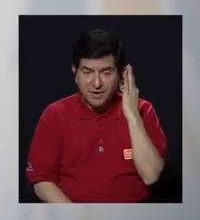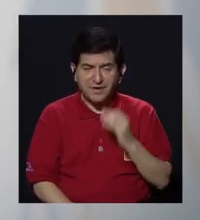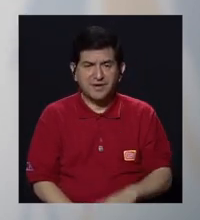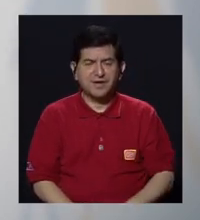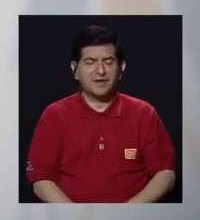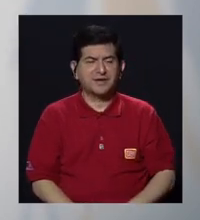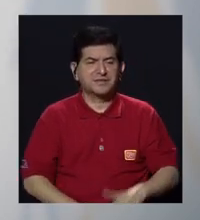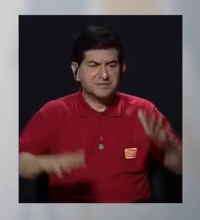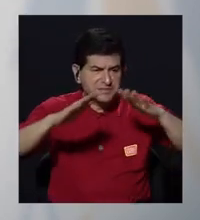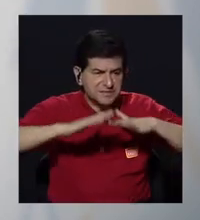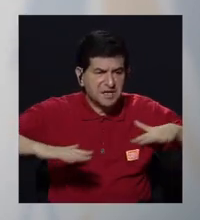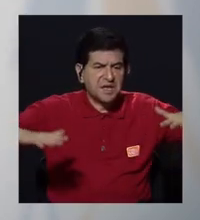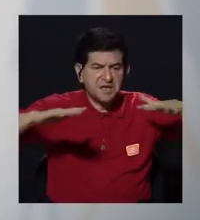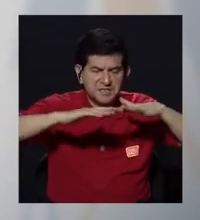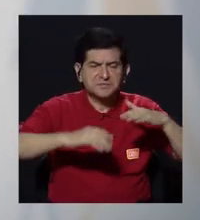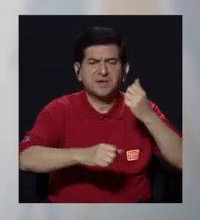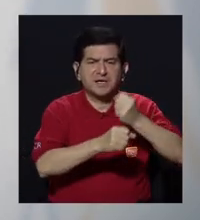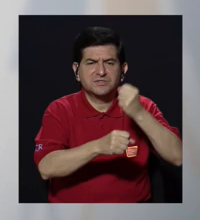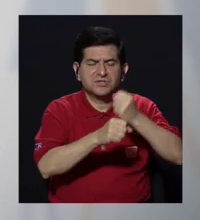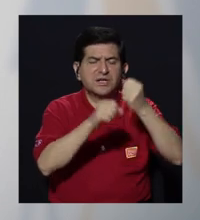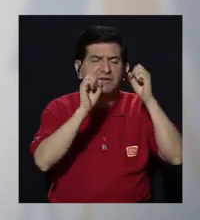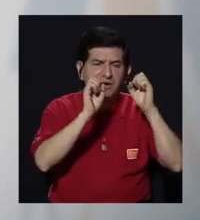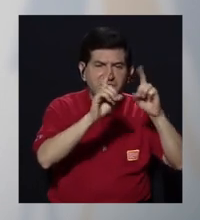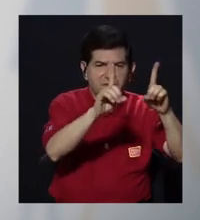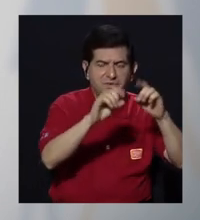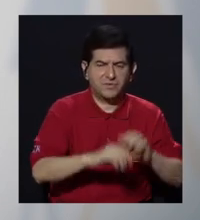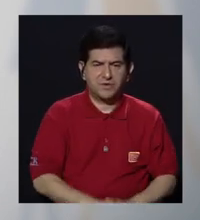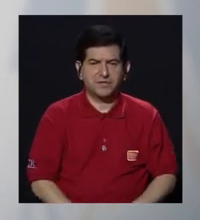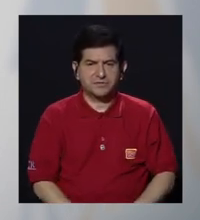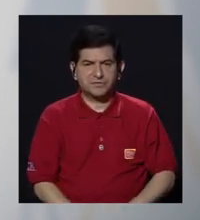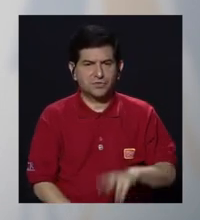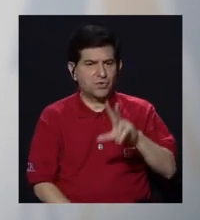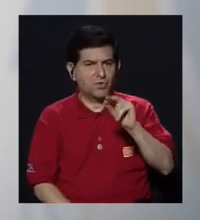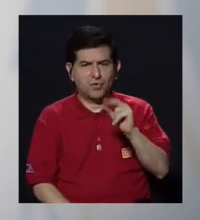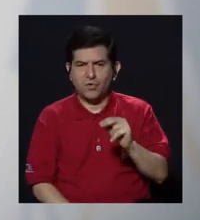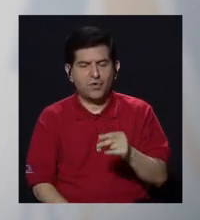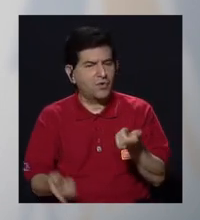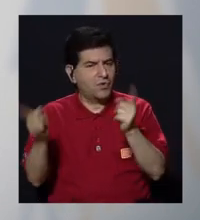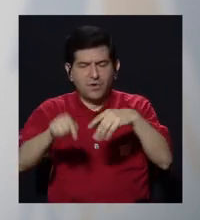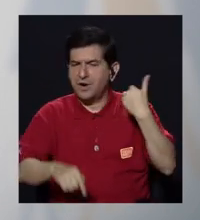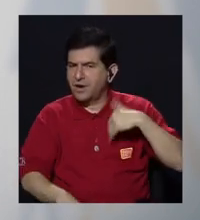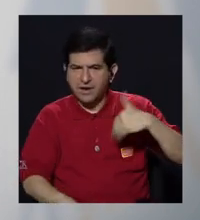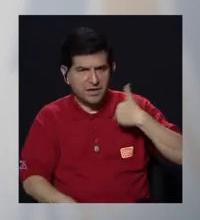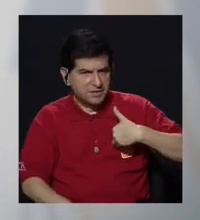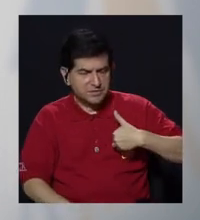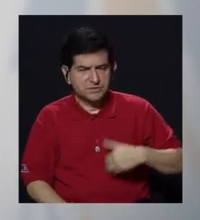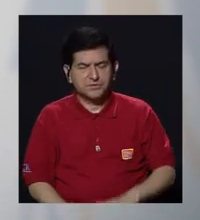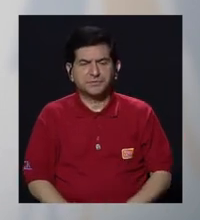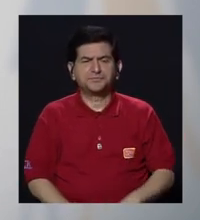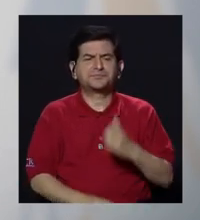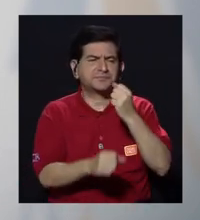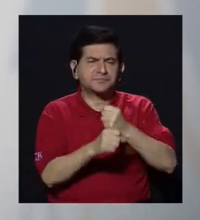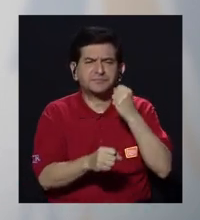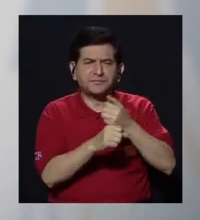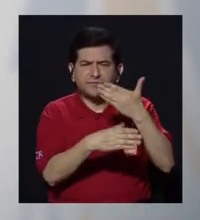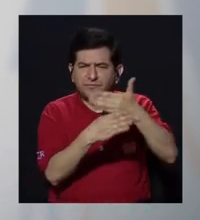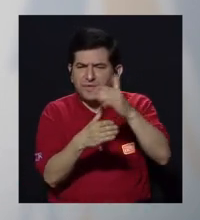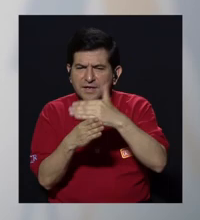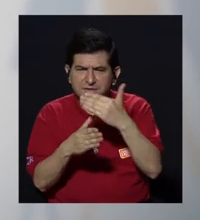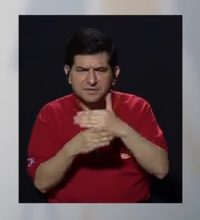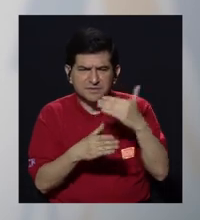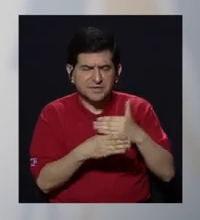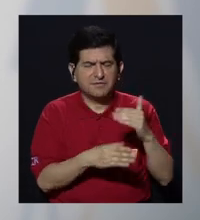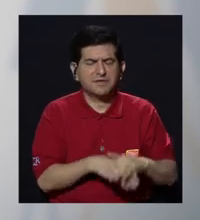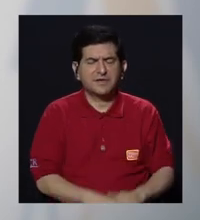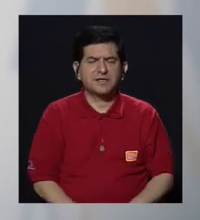están también en el nicho de el trabajo de educación, no así en el caso de los hombres. Entonces, hay puestos en la